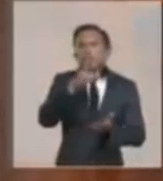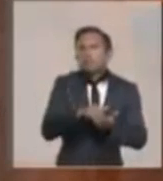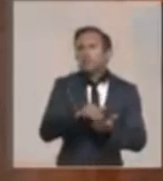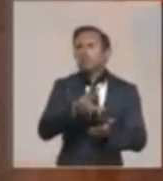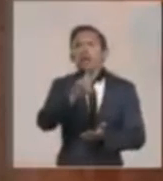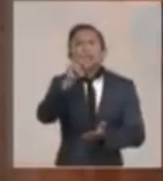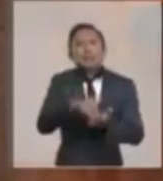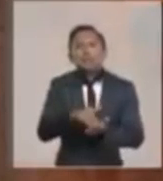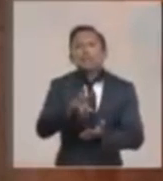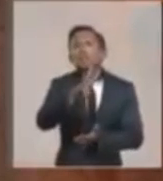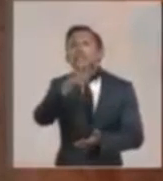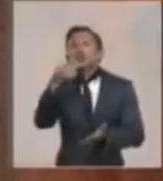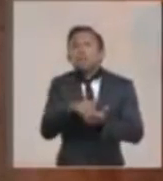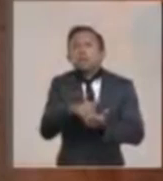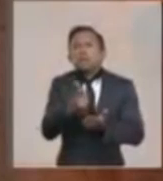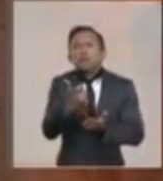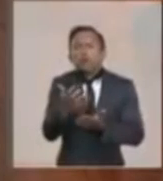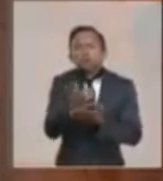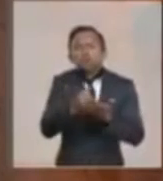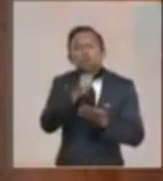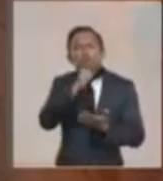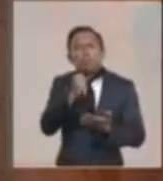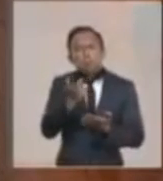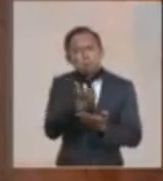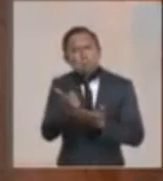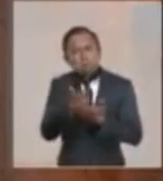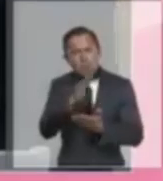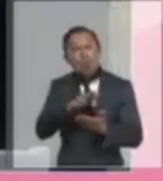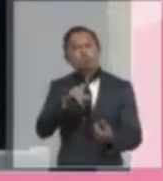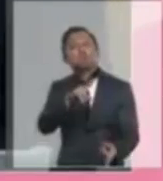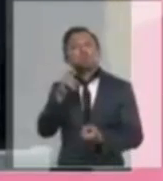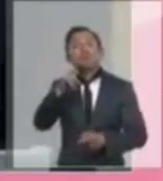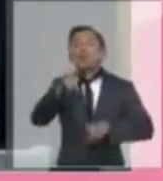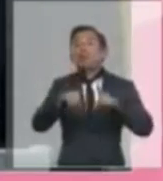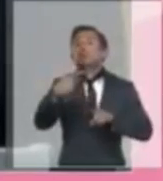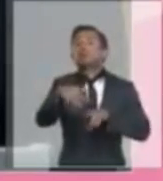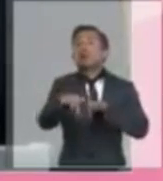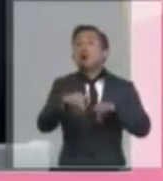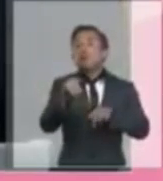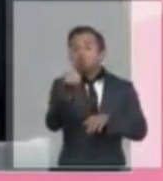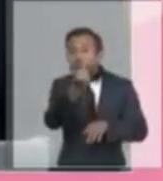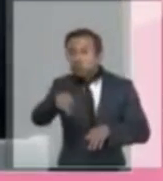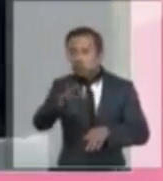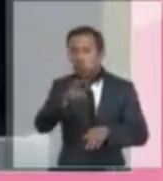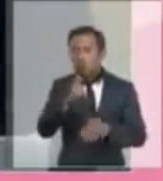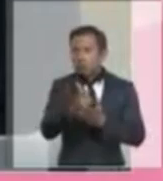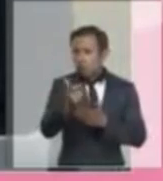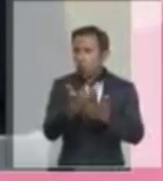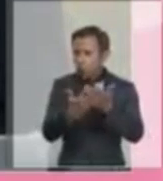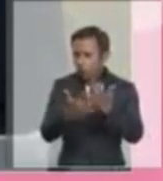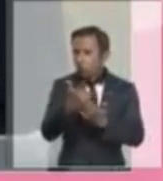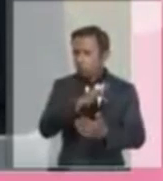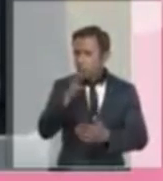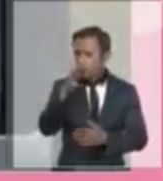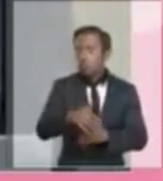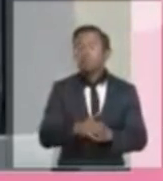lo que su talento y esfuerzo les dé. Y quiero también referirme a las mujeres. Perdón, Azucena. Adelante, me quedan 5 segundos. Yo quiero